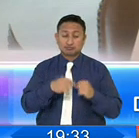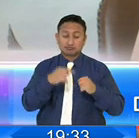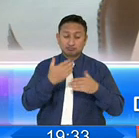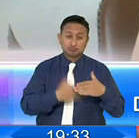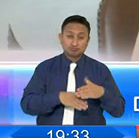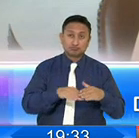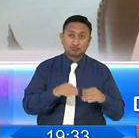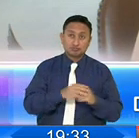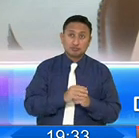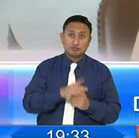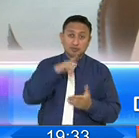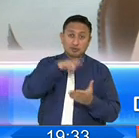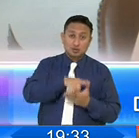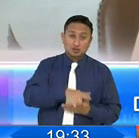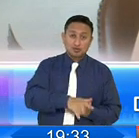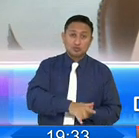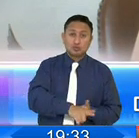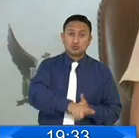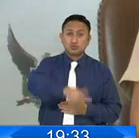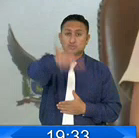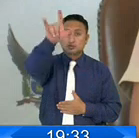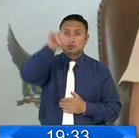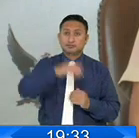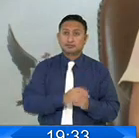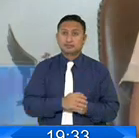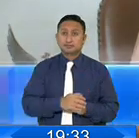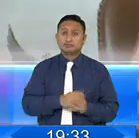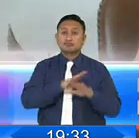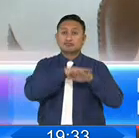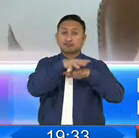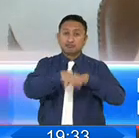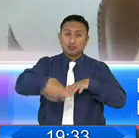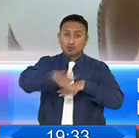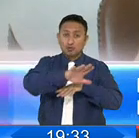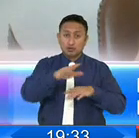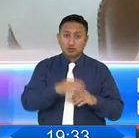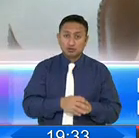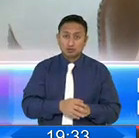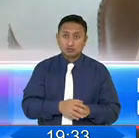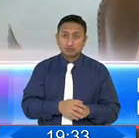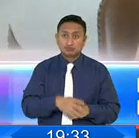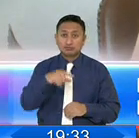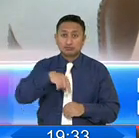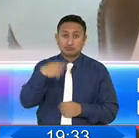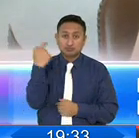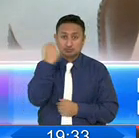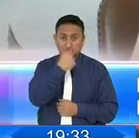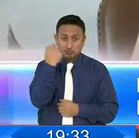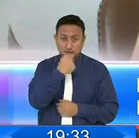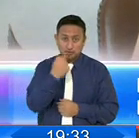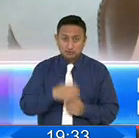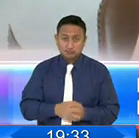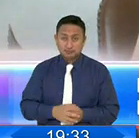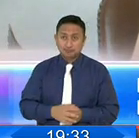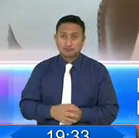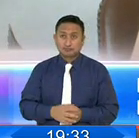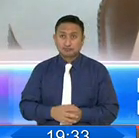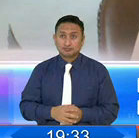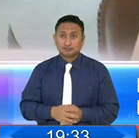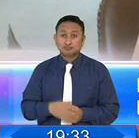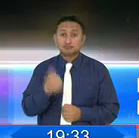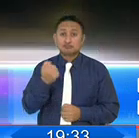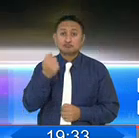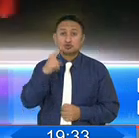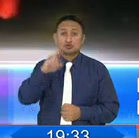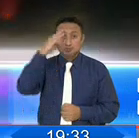las pistas aéreas ubicadas en la provincia de Los Ríos. Recibía la droga al sur de